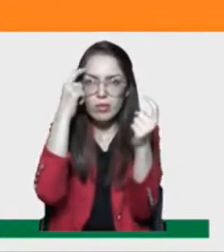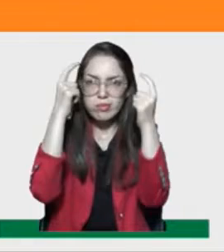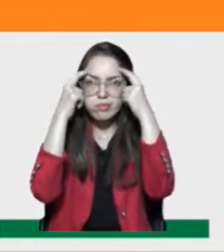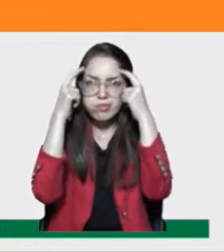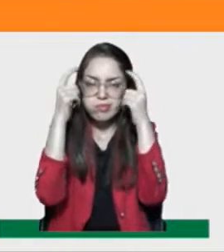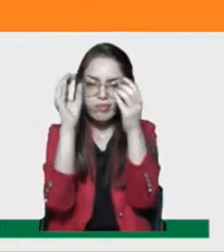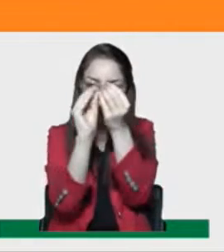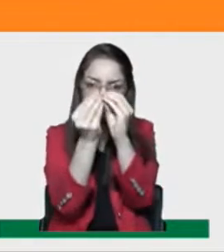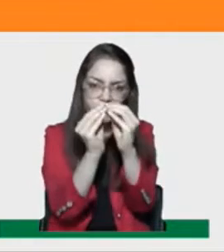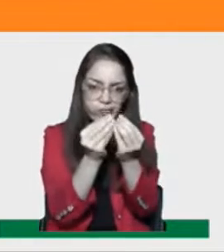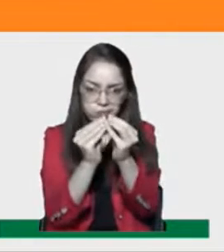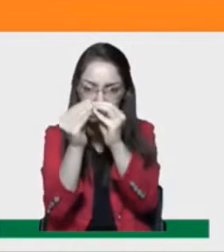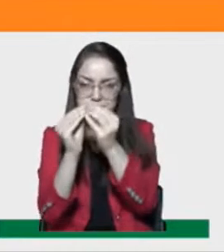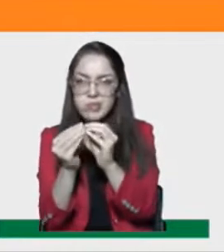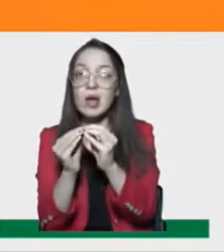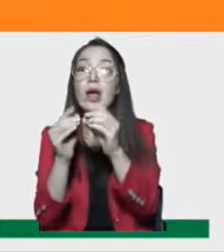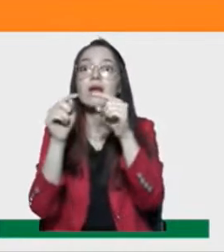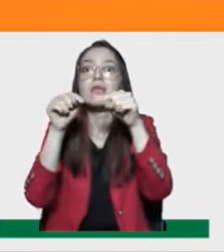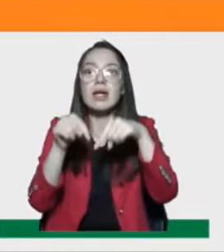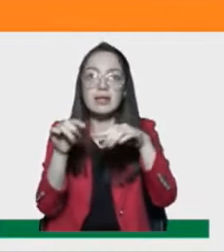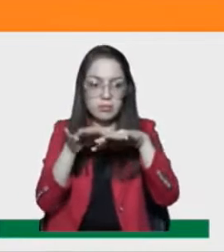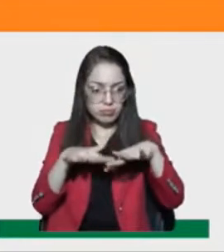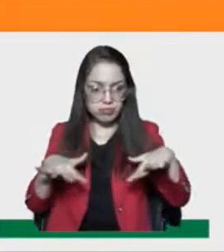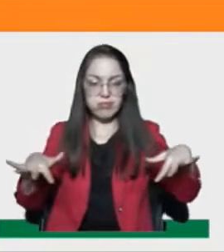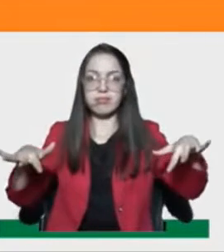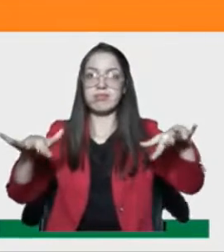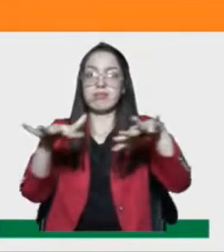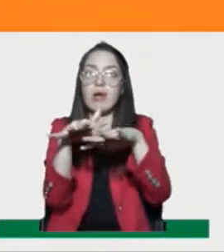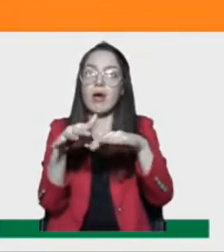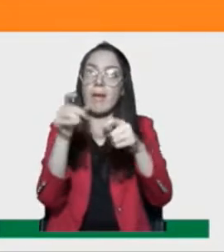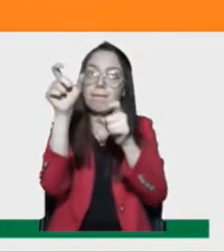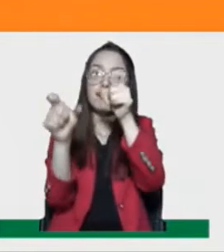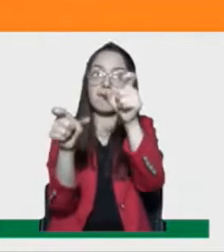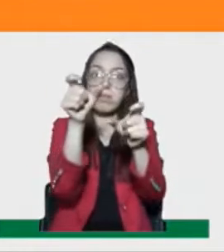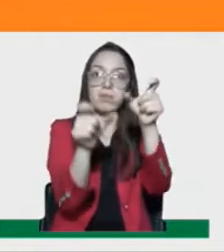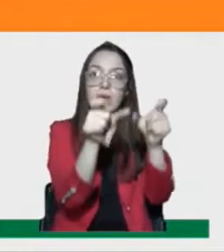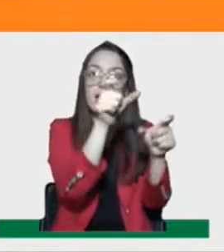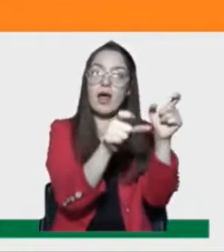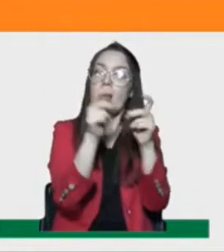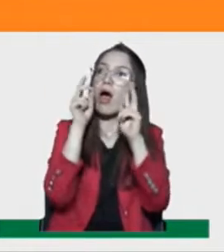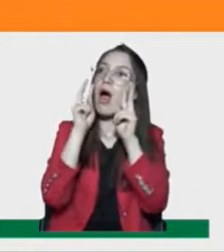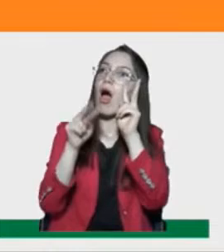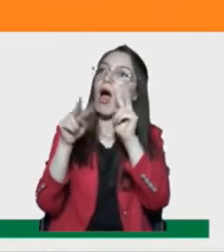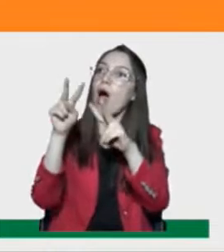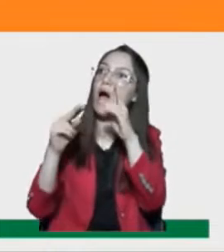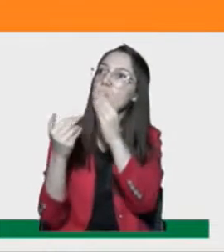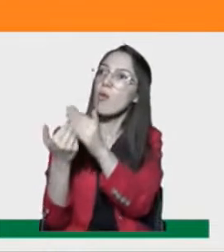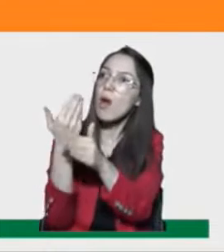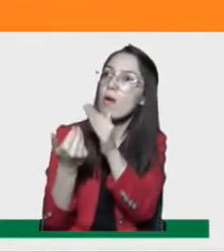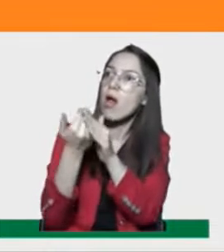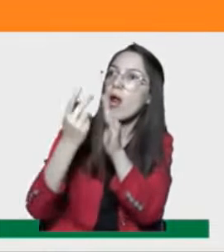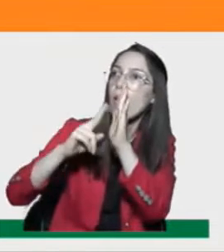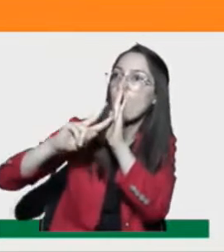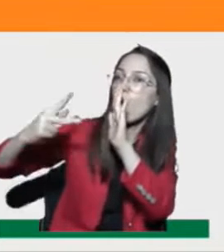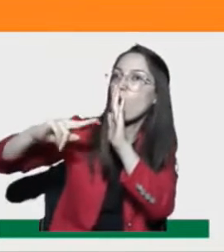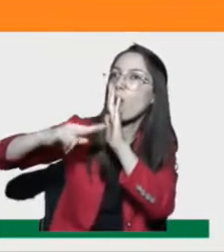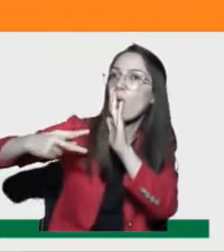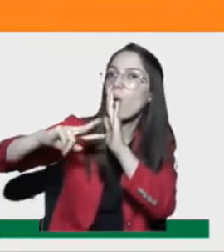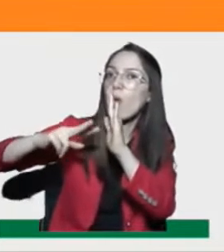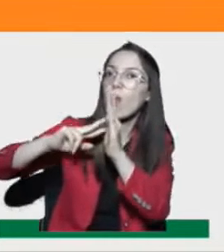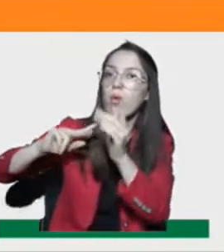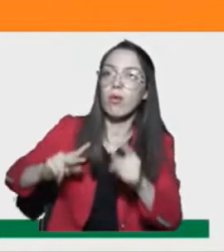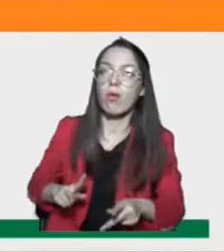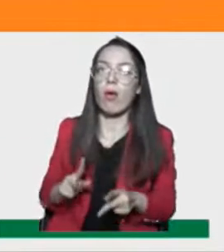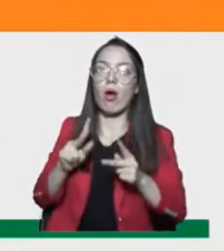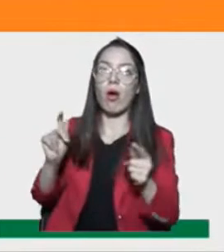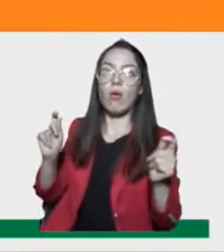acá también de toda esa posibilidad que tiene nuestro territorio, sus habitantes, para encontrar en las nuevas tecnologías una forma y un estilo de vida